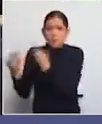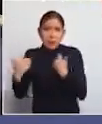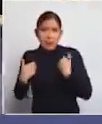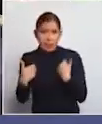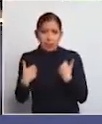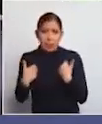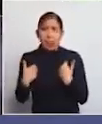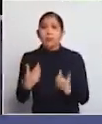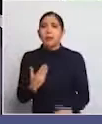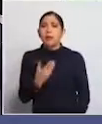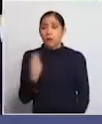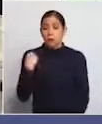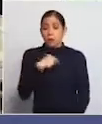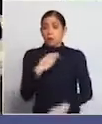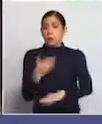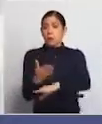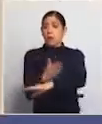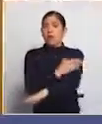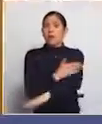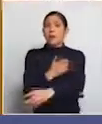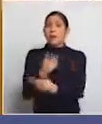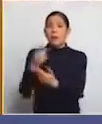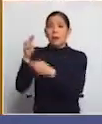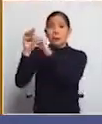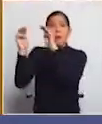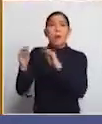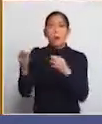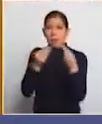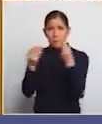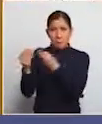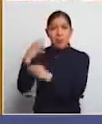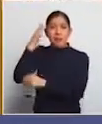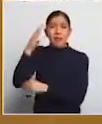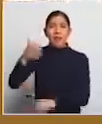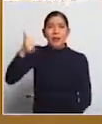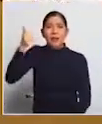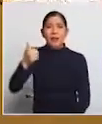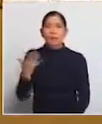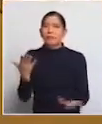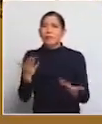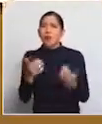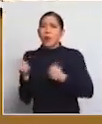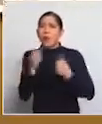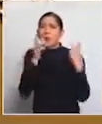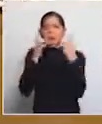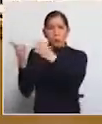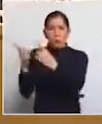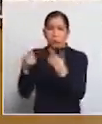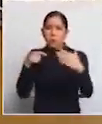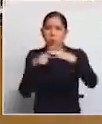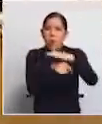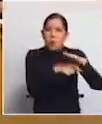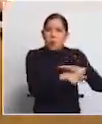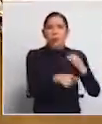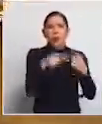emplazado un memorial ante el fiscal Lanchipa. Los delitos contra exministros de facto son por genocidio, conspiración y otros.